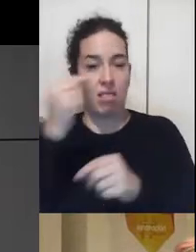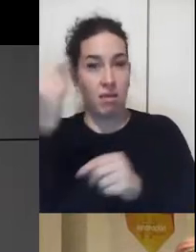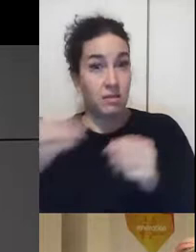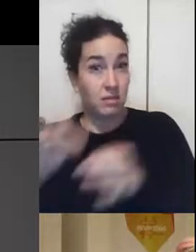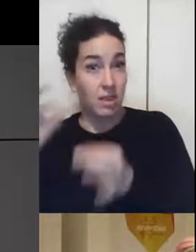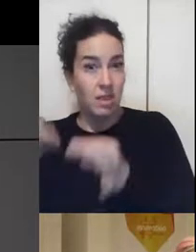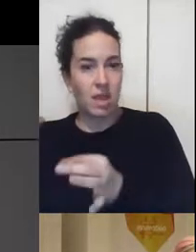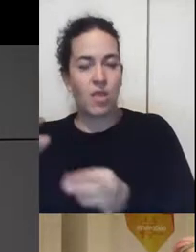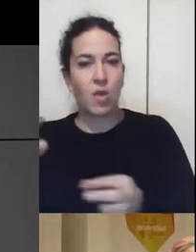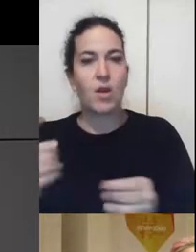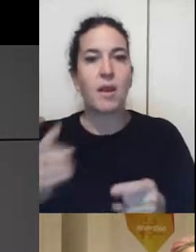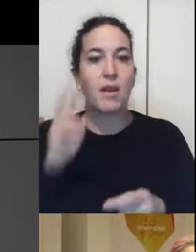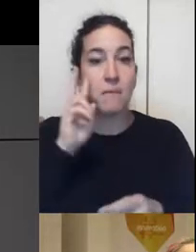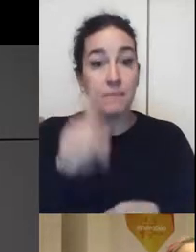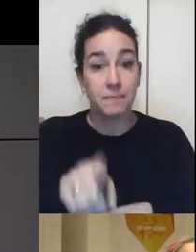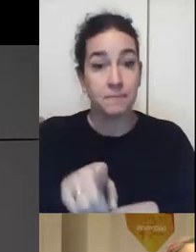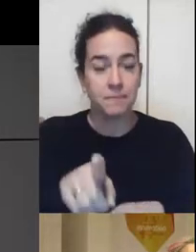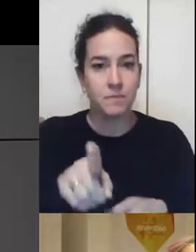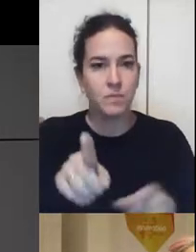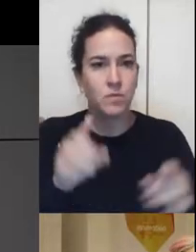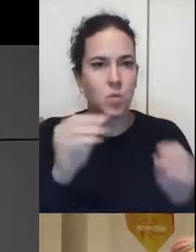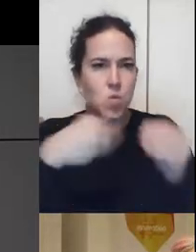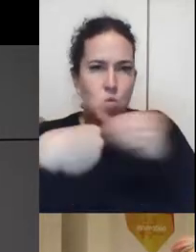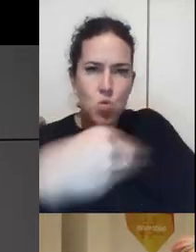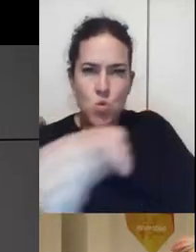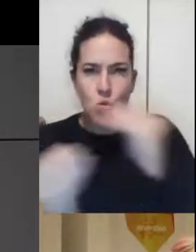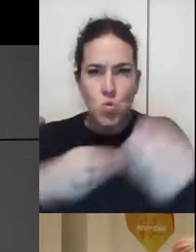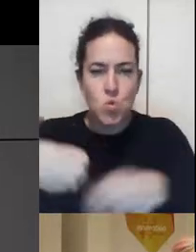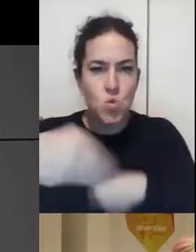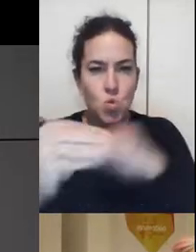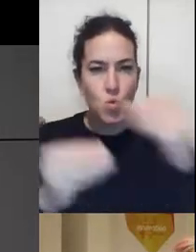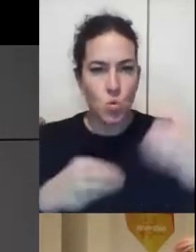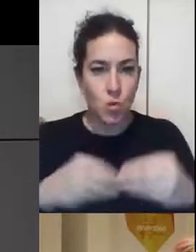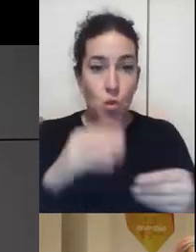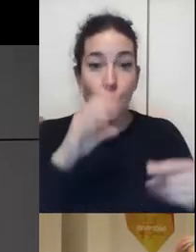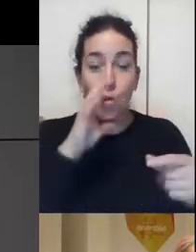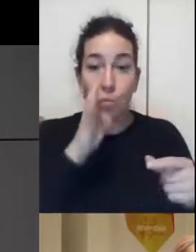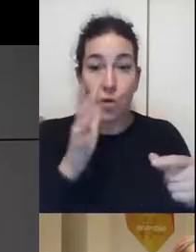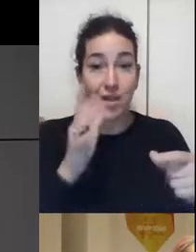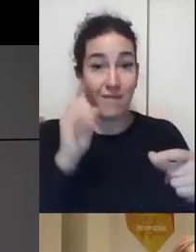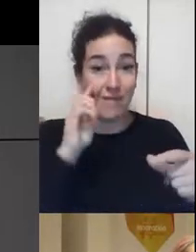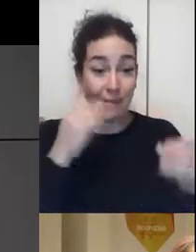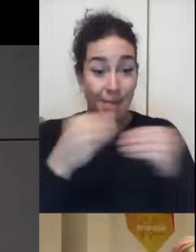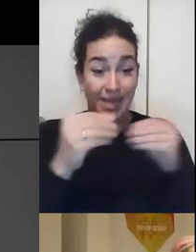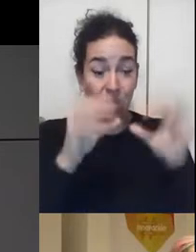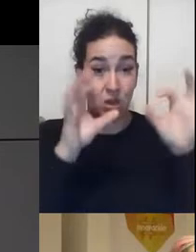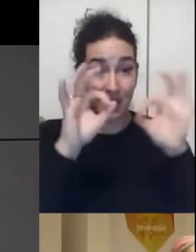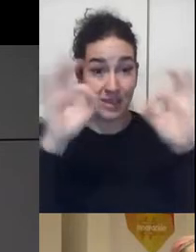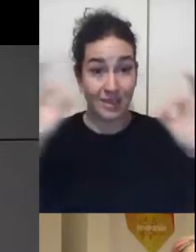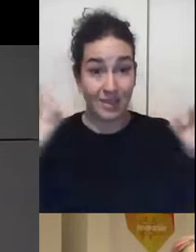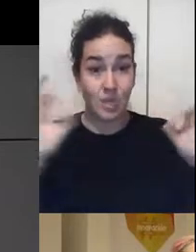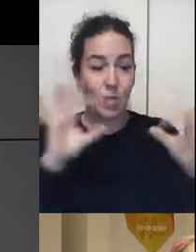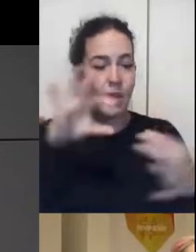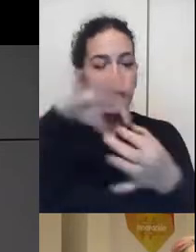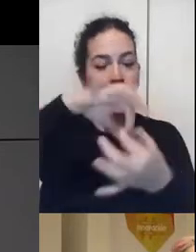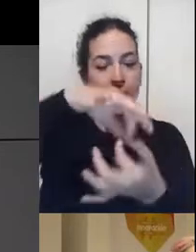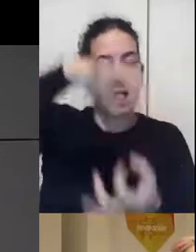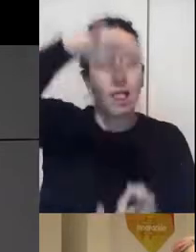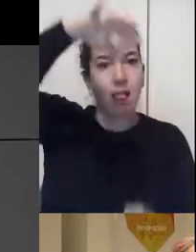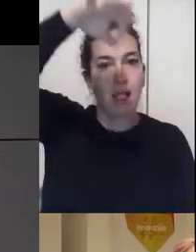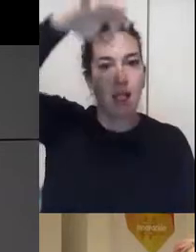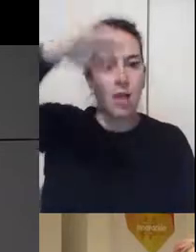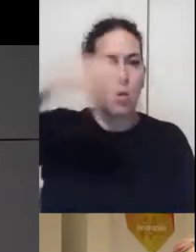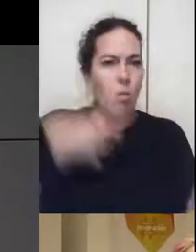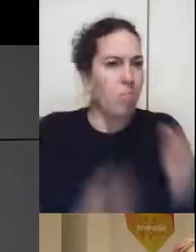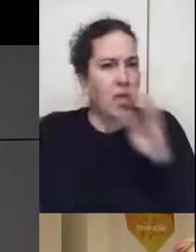esa pinta, ¿vale?, que en realidad es extremadamente flexible porque cada una de esas zonas de plástico se iban uniendo con anillas, ¿no?, con lo cual se podía